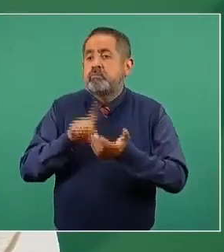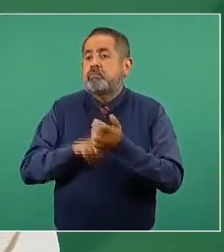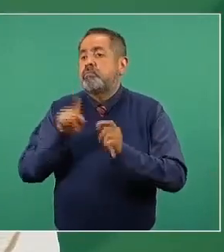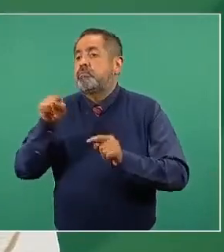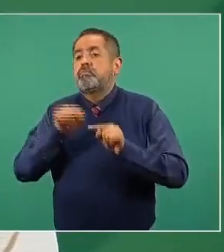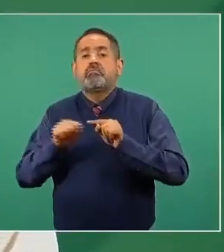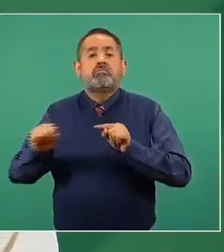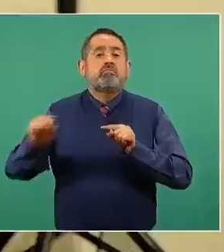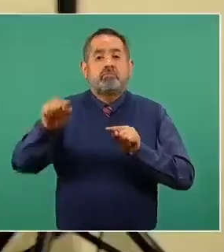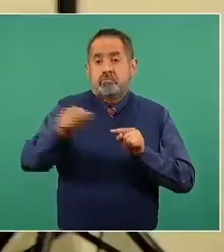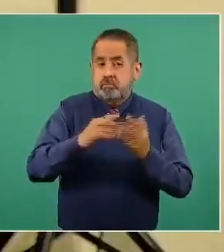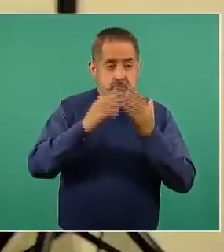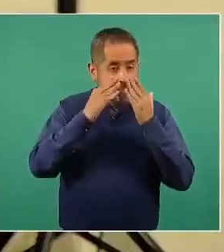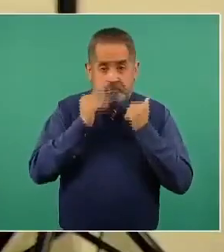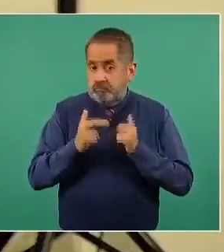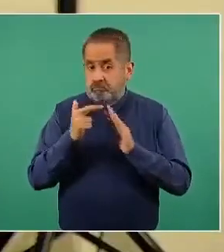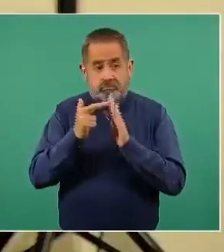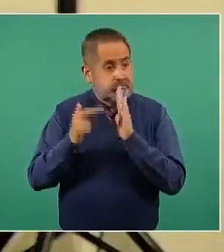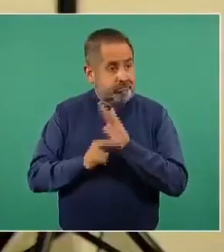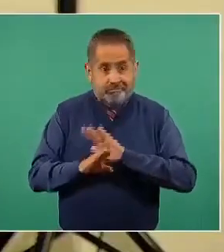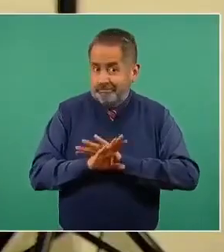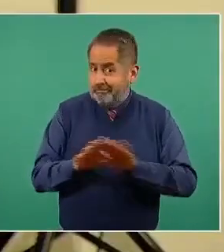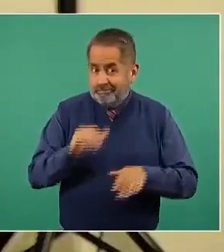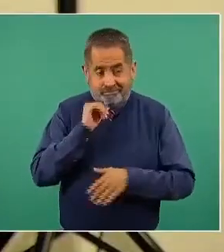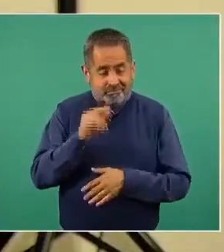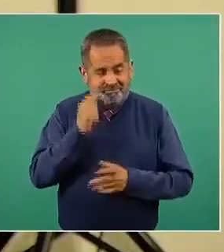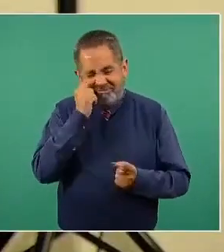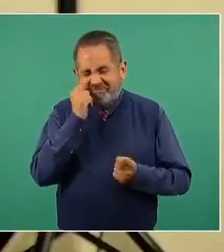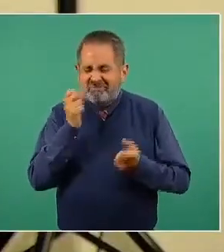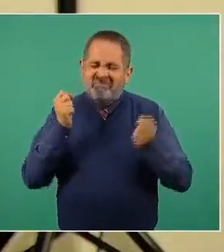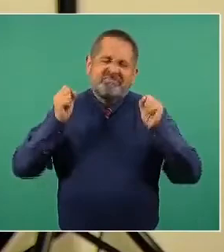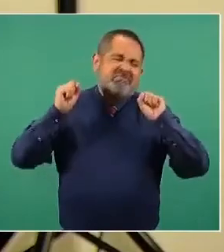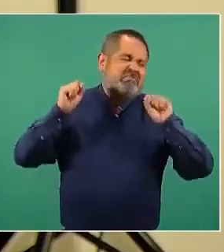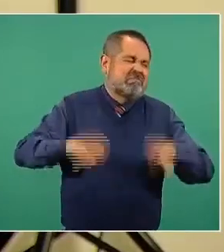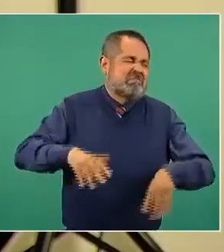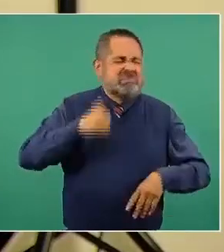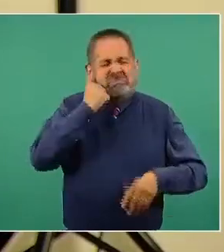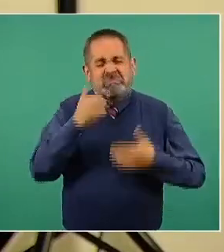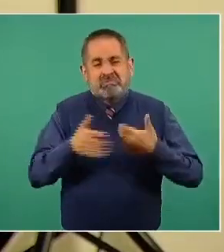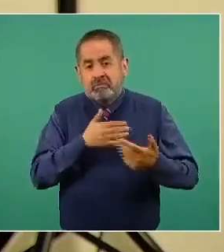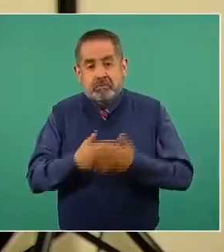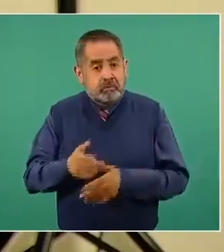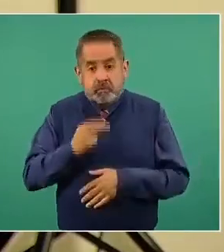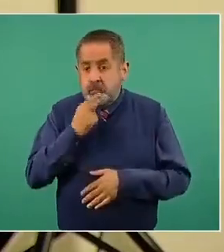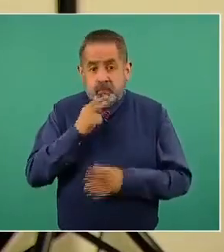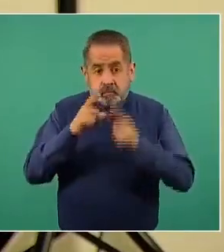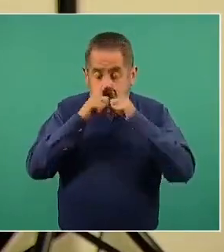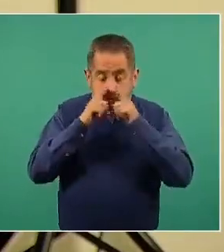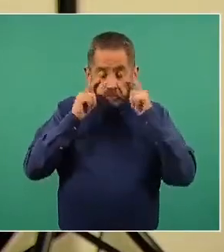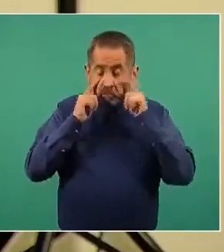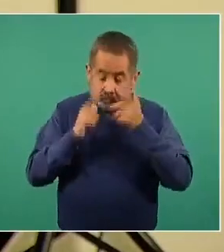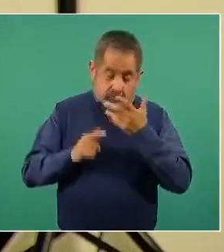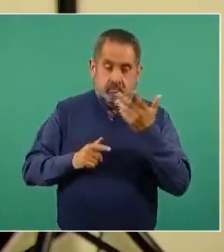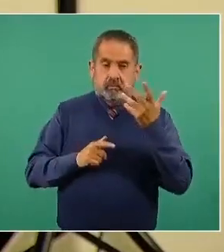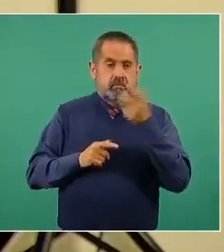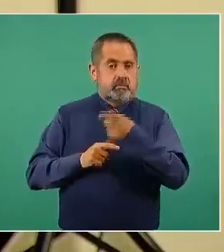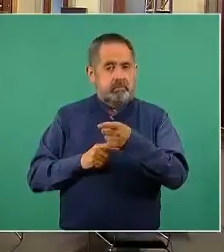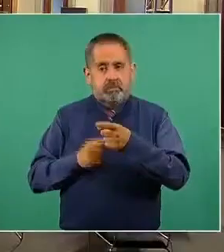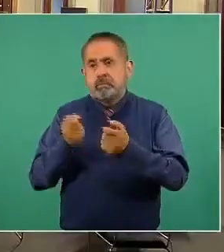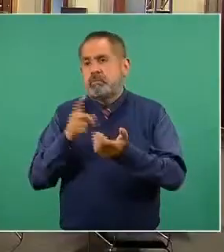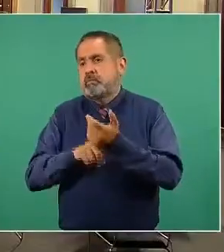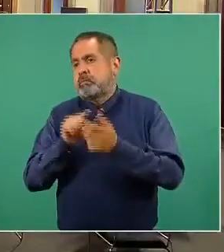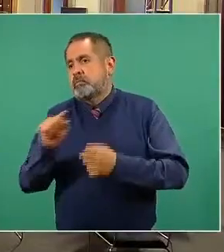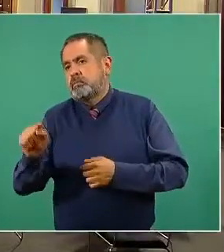la población que no están llevando las medidas de higiene, sobre todo están dejando de usar cubrebocas, y bueno, se dan estas